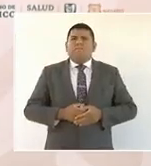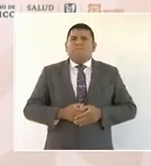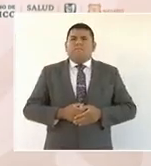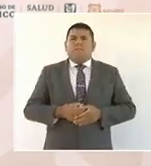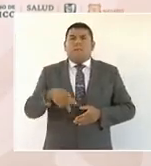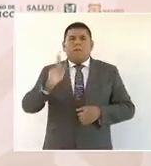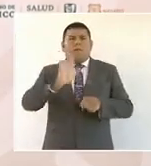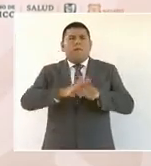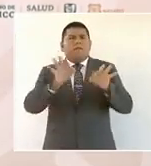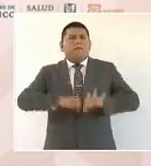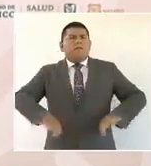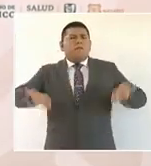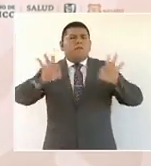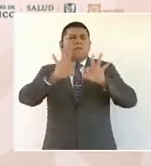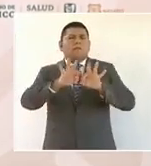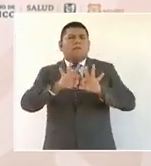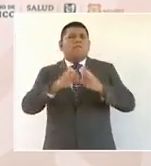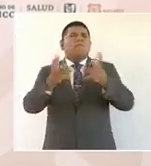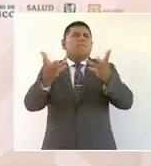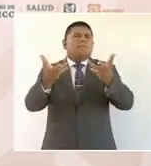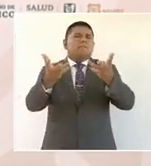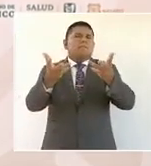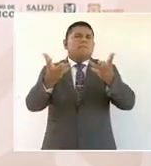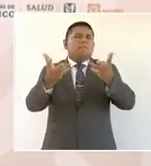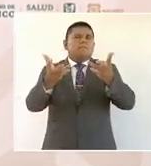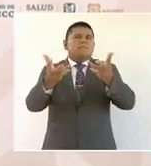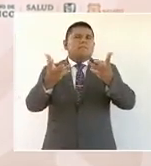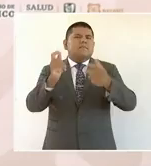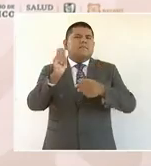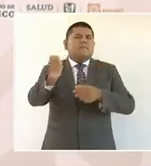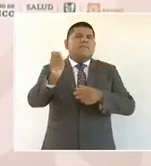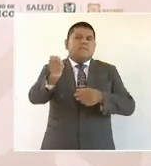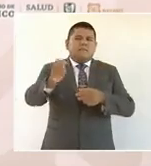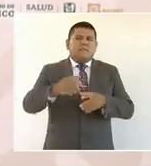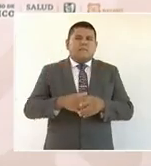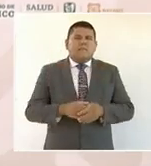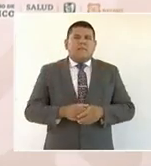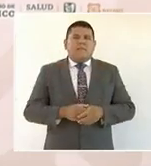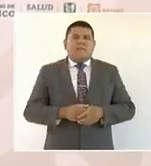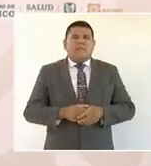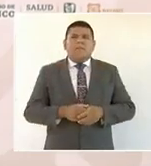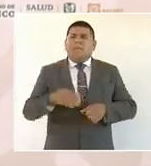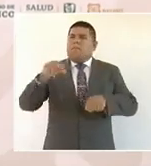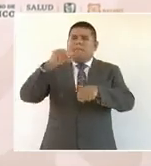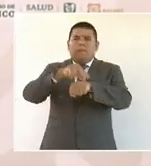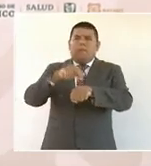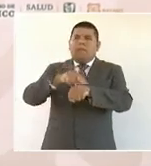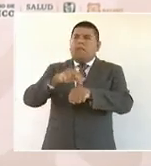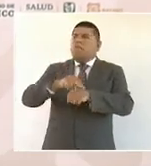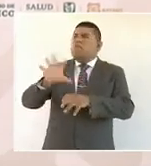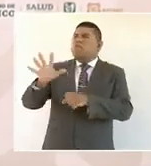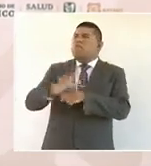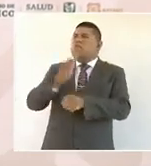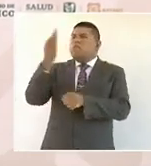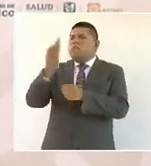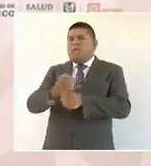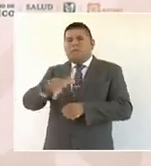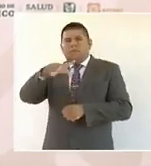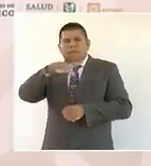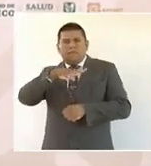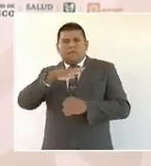Pero lo importante es que tengamos todos los médicos. Y lo otro es